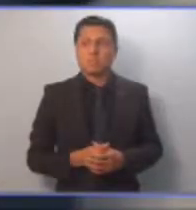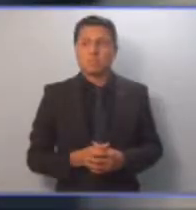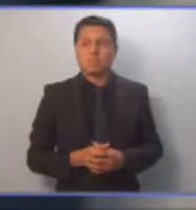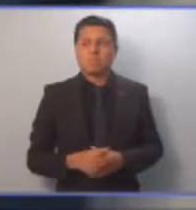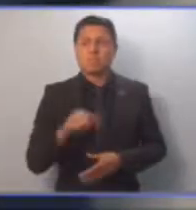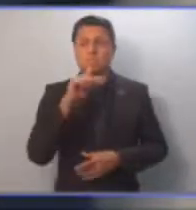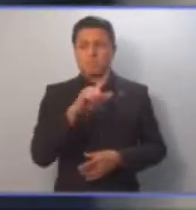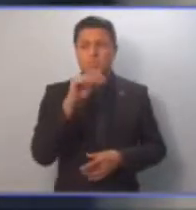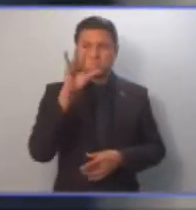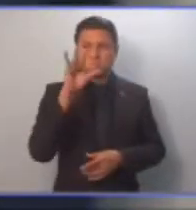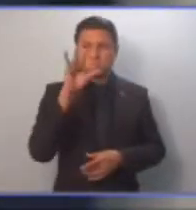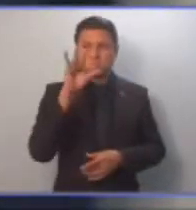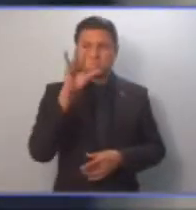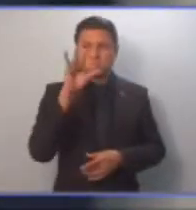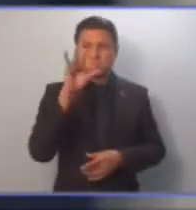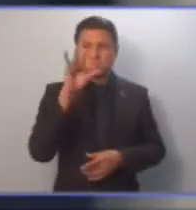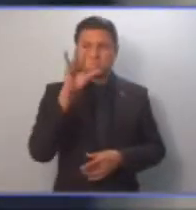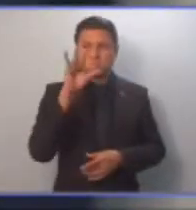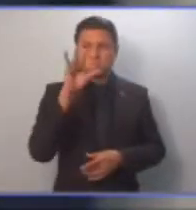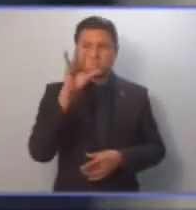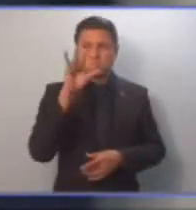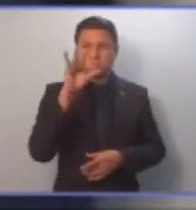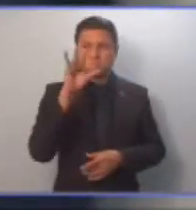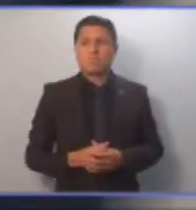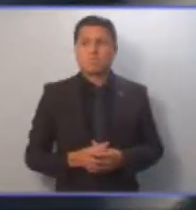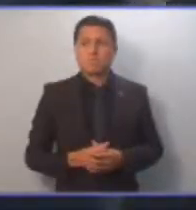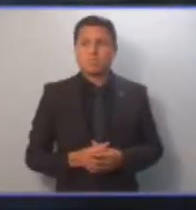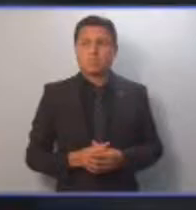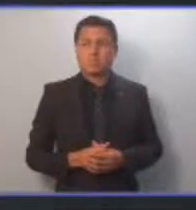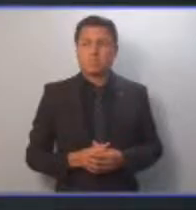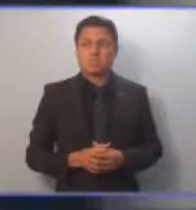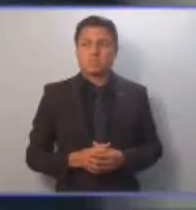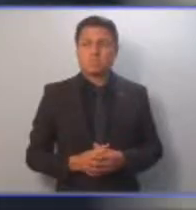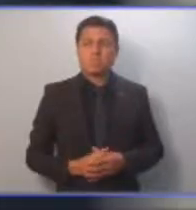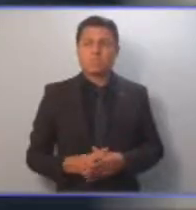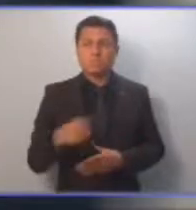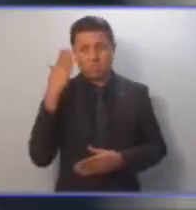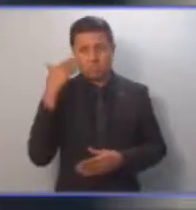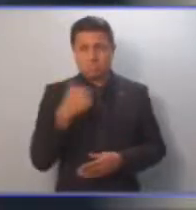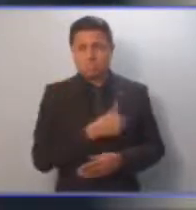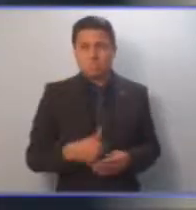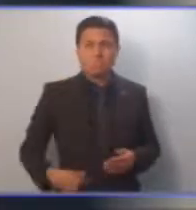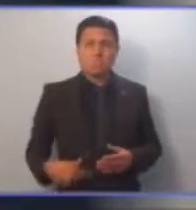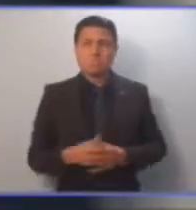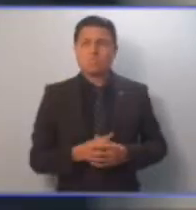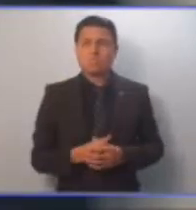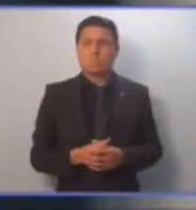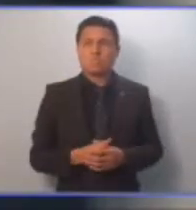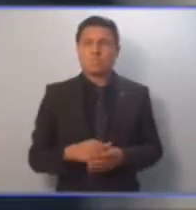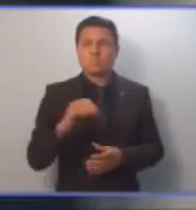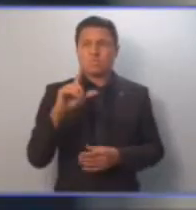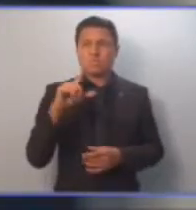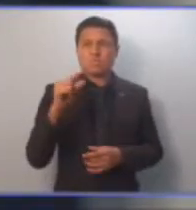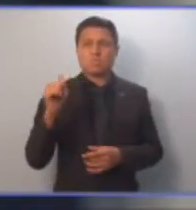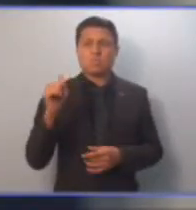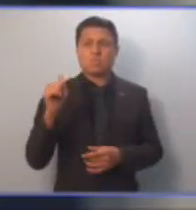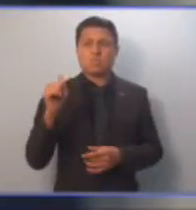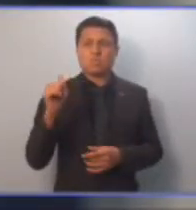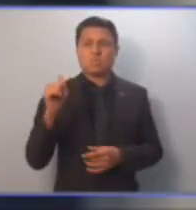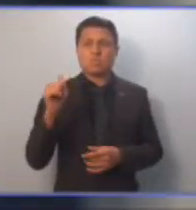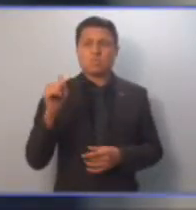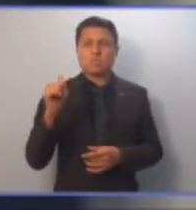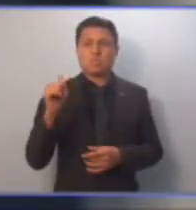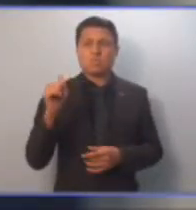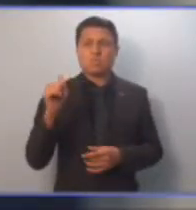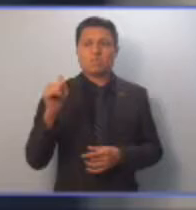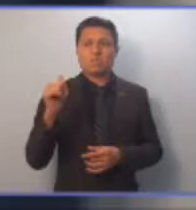en 1990 y la presidenta Olga Miranda ha